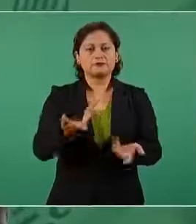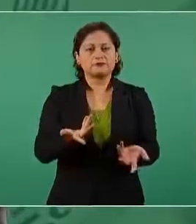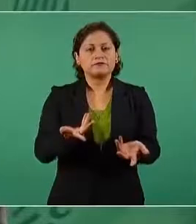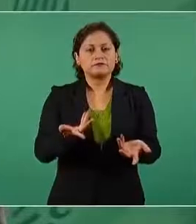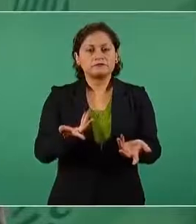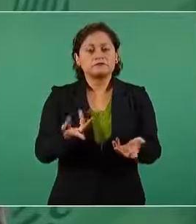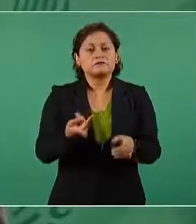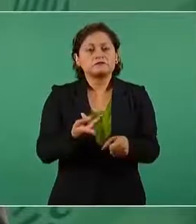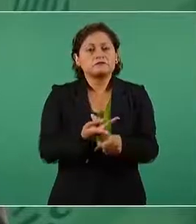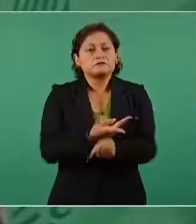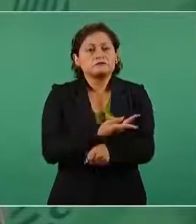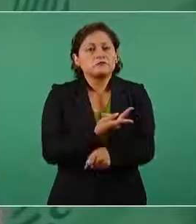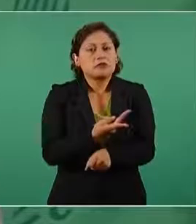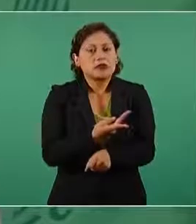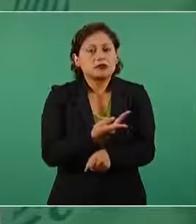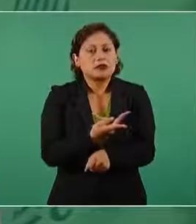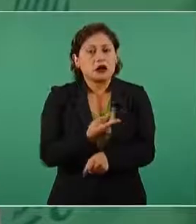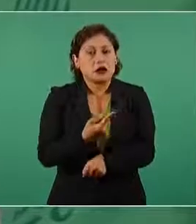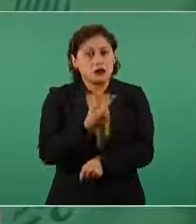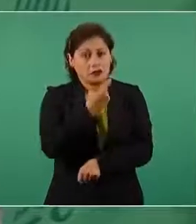va a salir la fuerza de trabajo